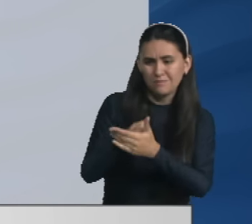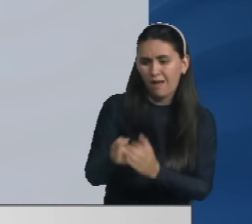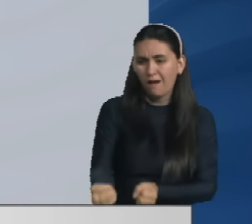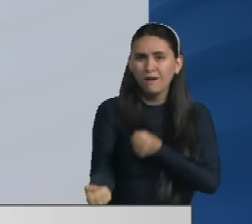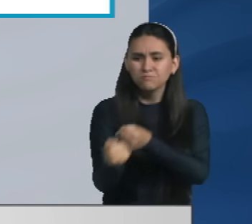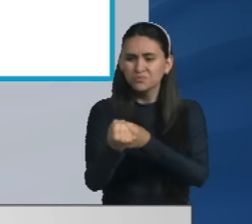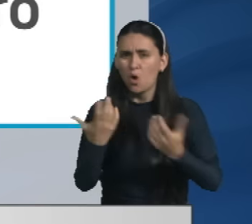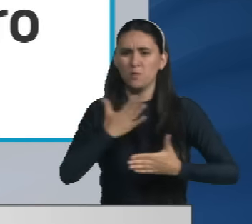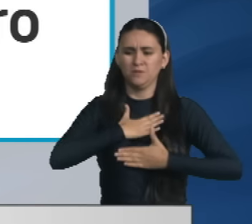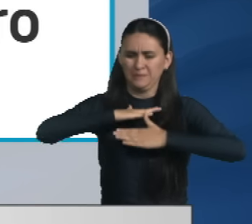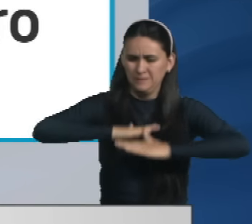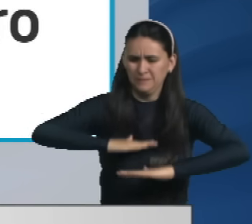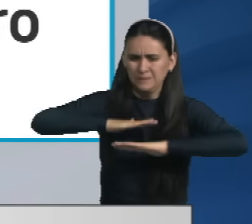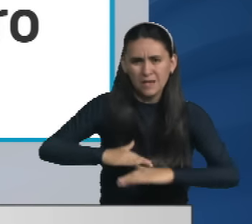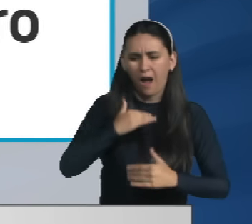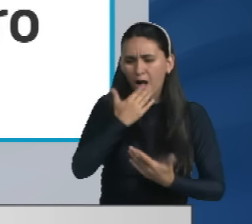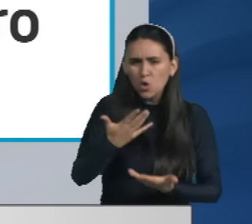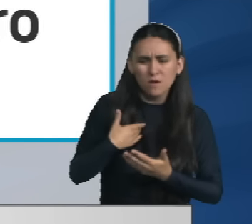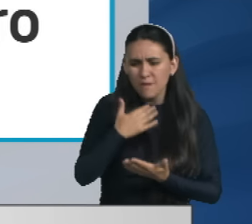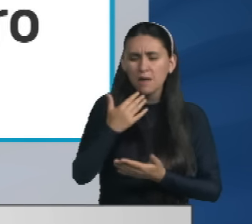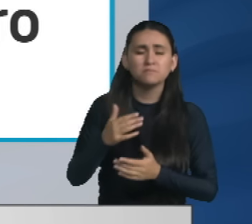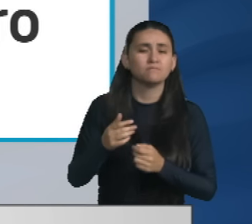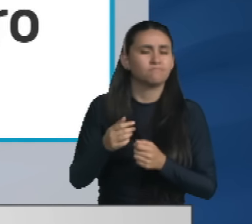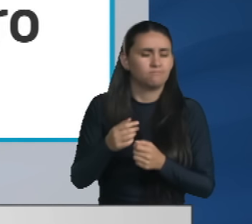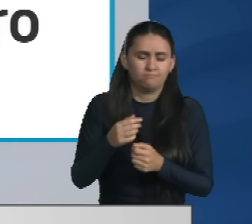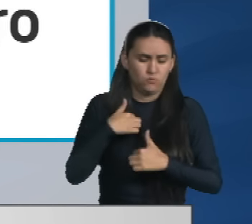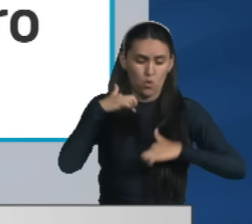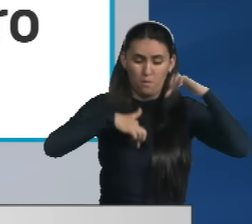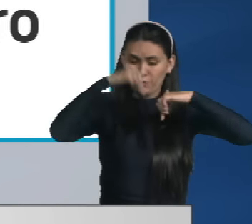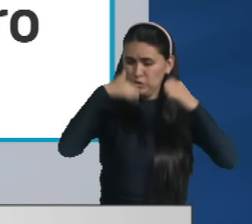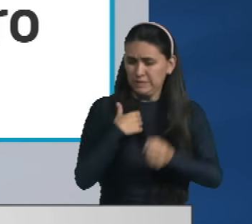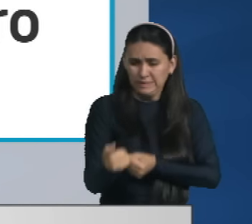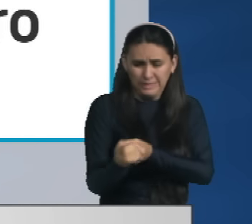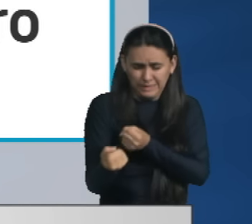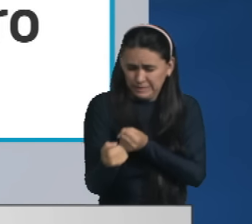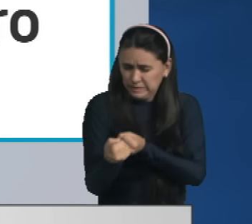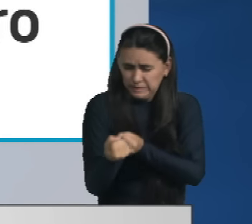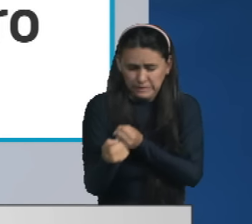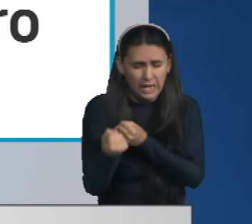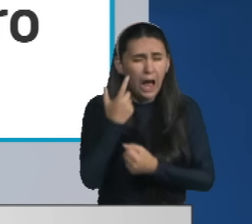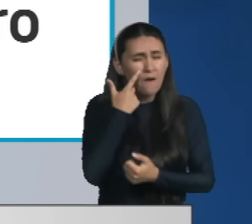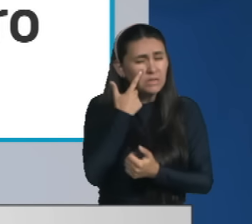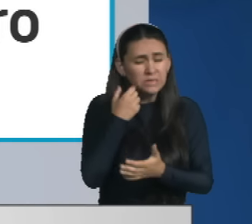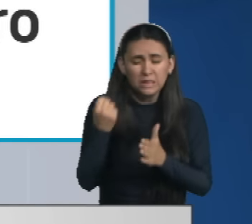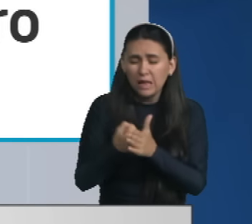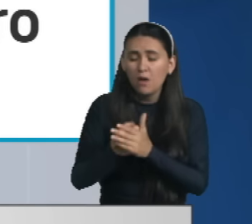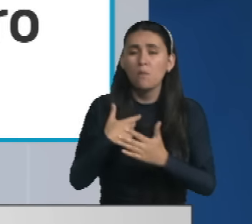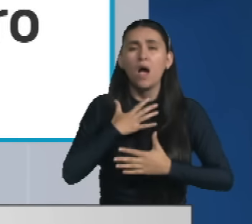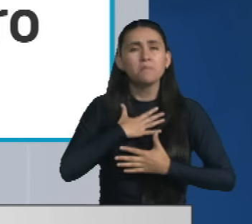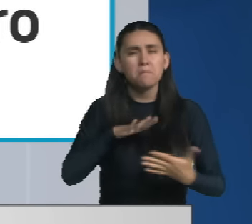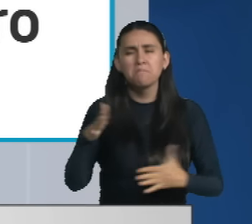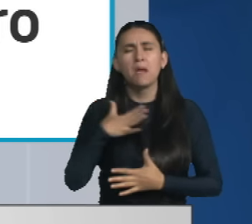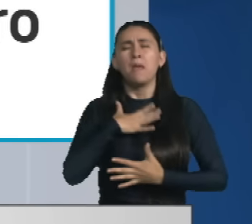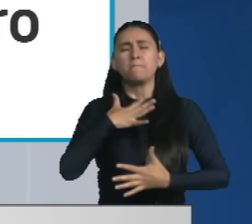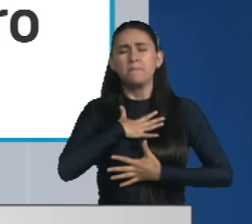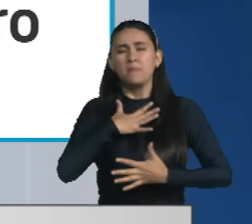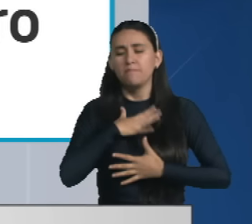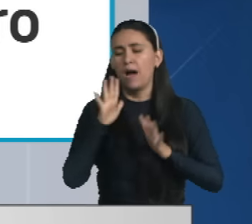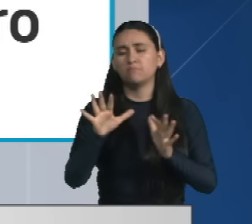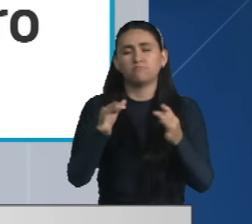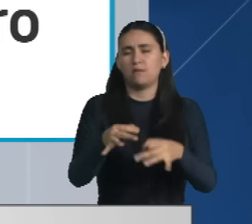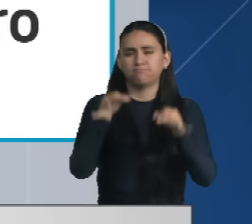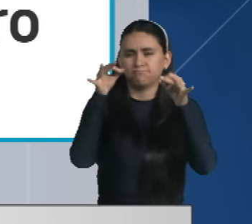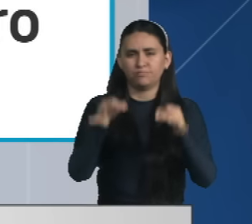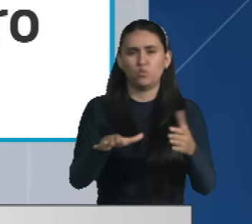auxilios a este niño, lamentablemente, y pese a que los profesionales de la salud agotaron todas las instancias para intentar reanimar al estudiante, fue reportado como